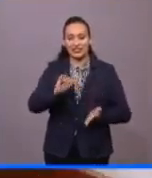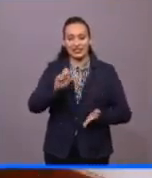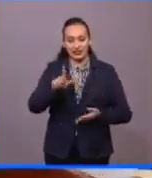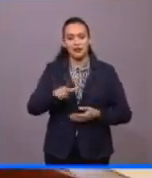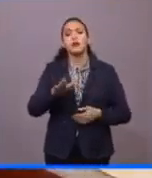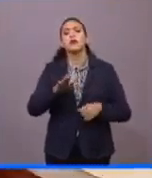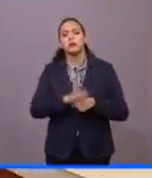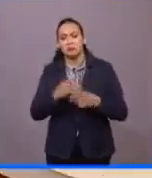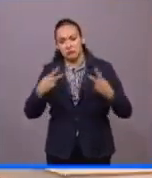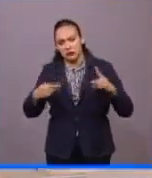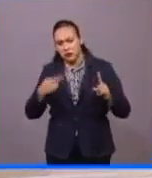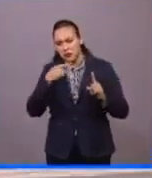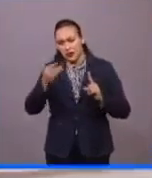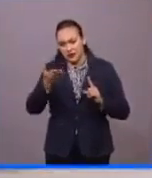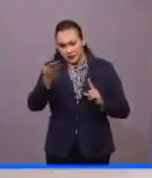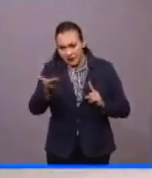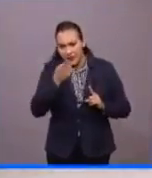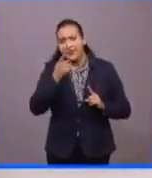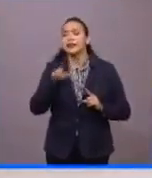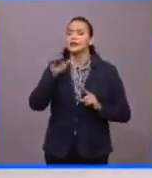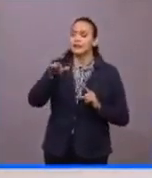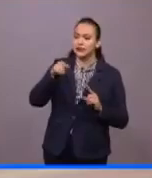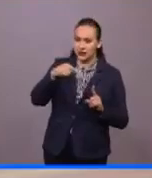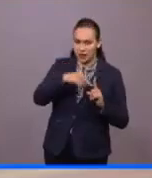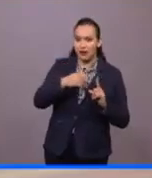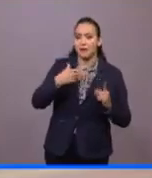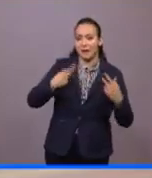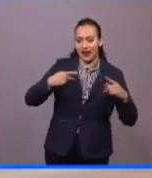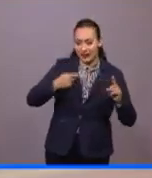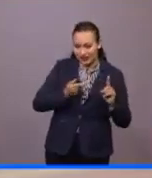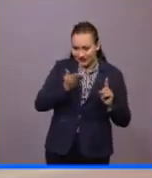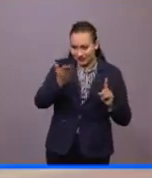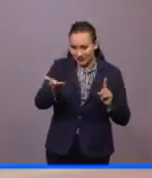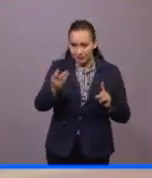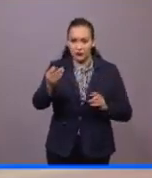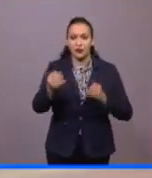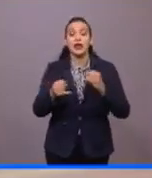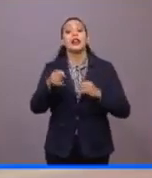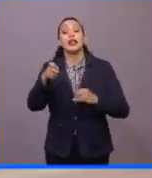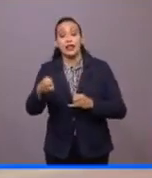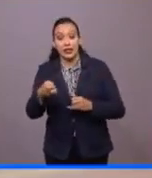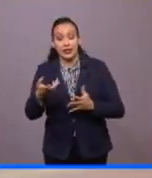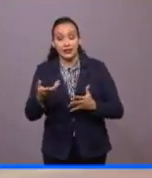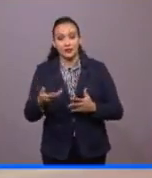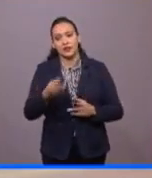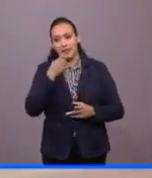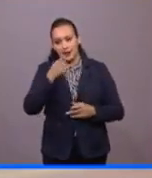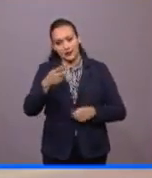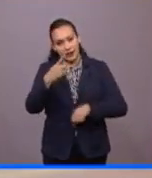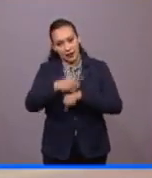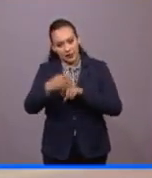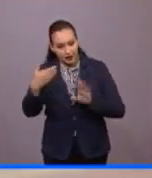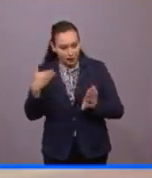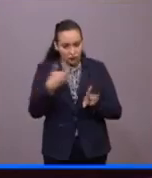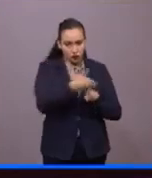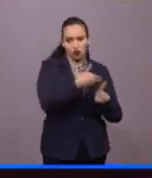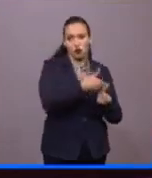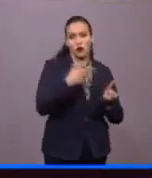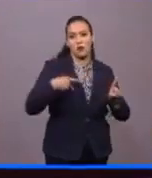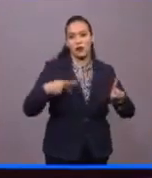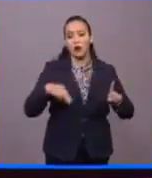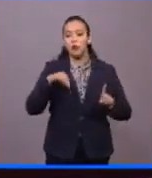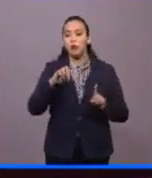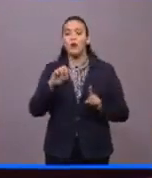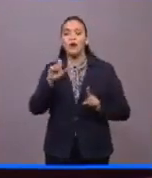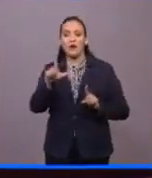reclamar la responsabilidad civil subjetiva y directa, en la que incluso es dable reclamar daño moral motivado por la